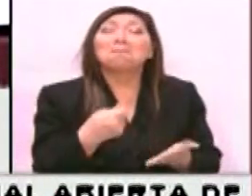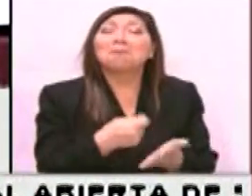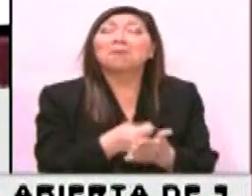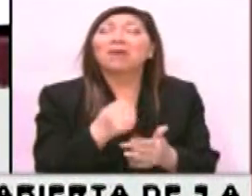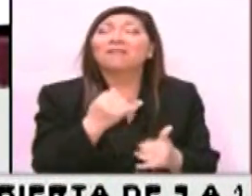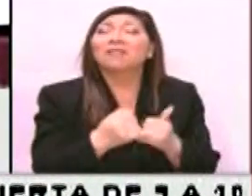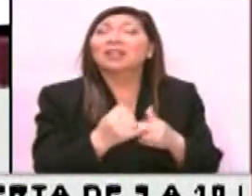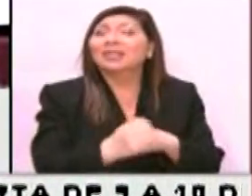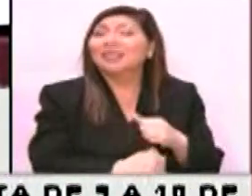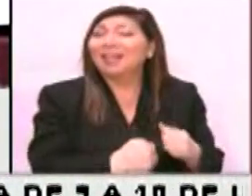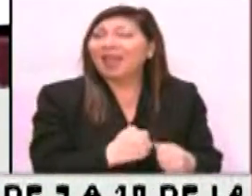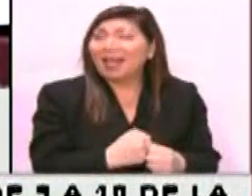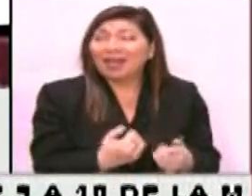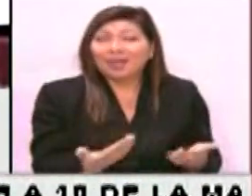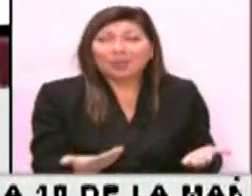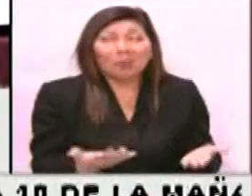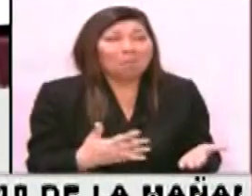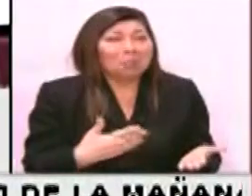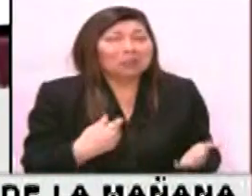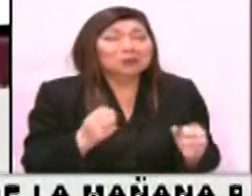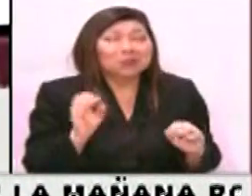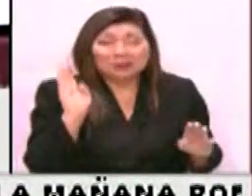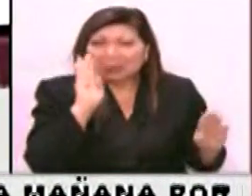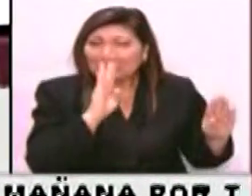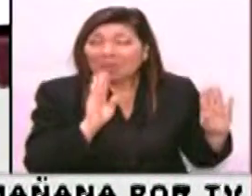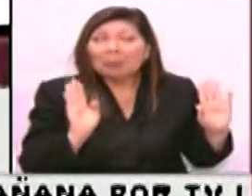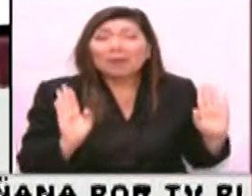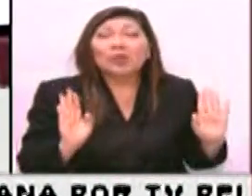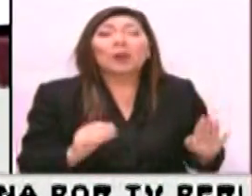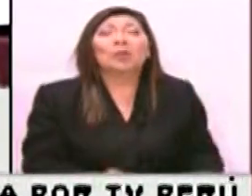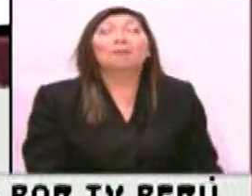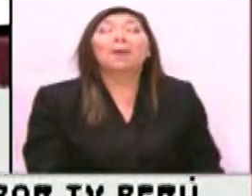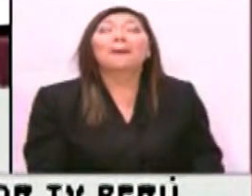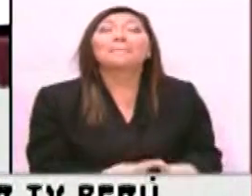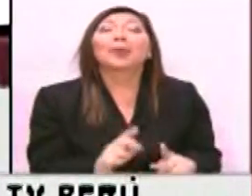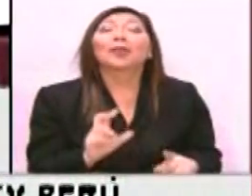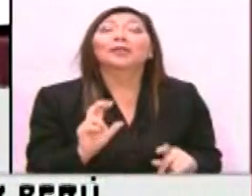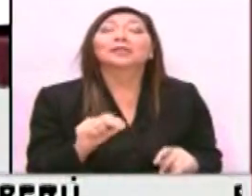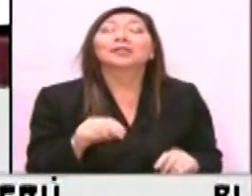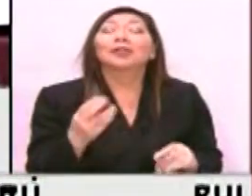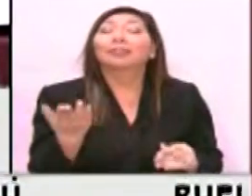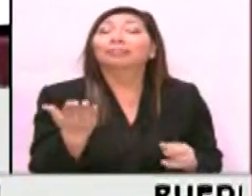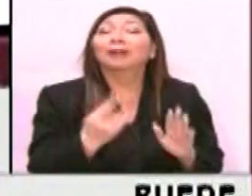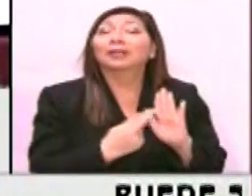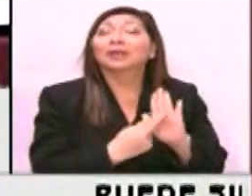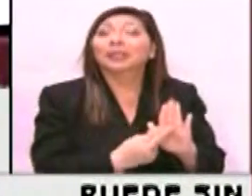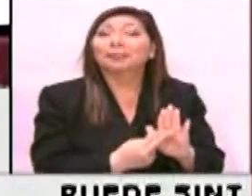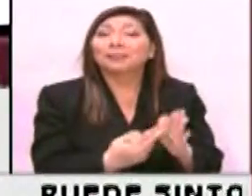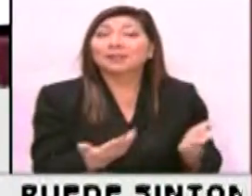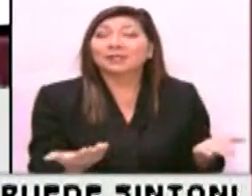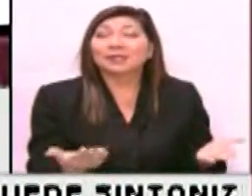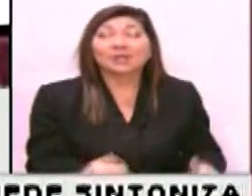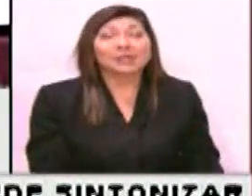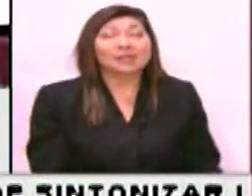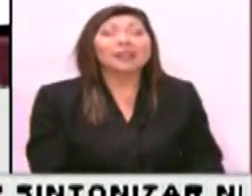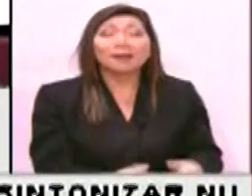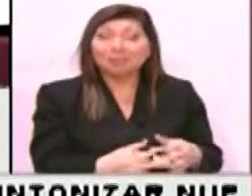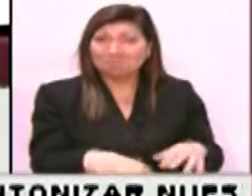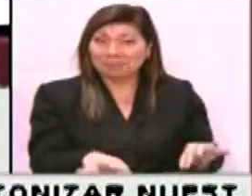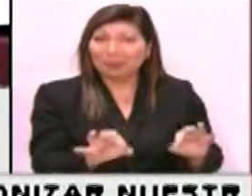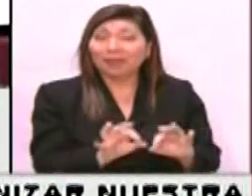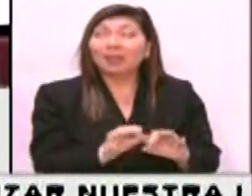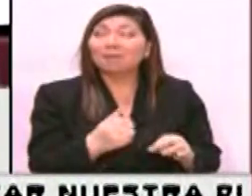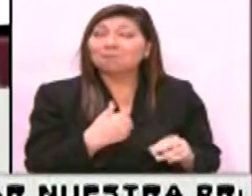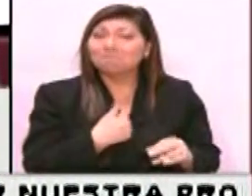fin de año, naturalmente puede ser que me preocupe. Pero si no representa una importante parte de